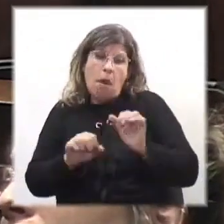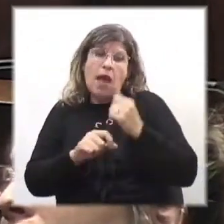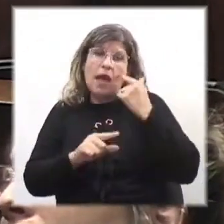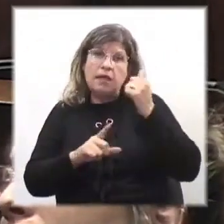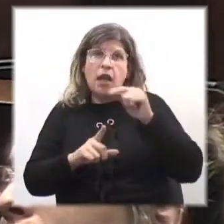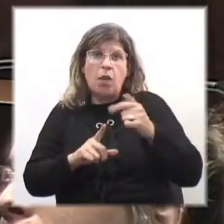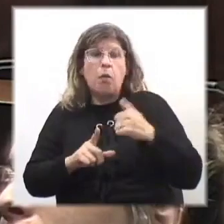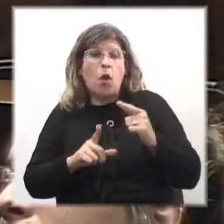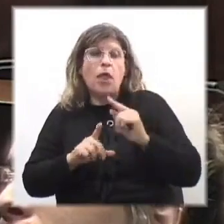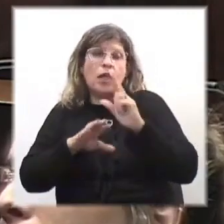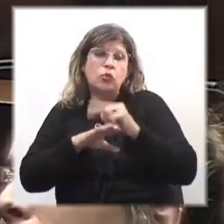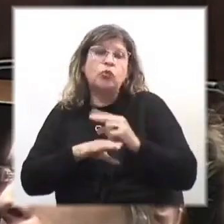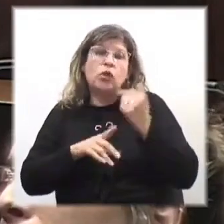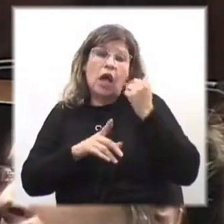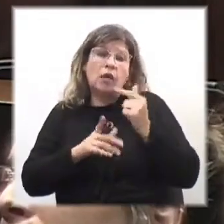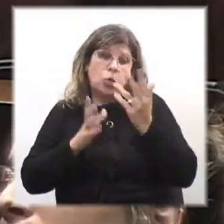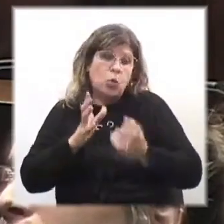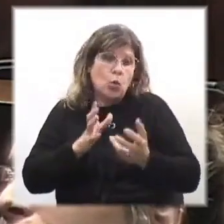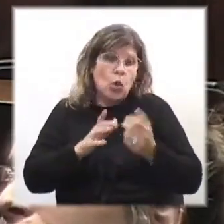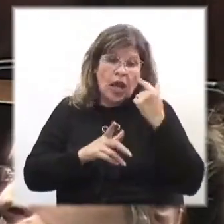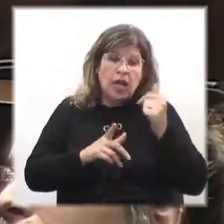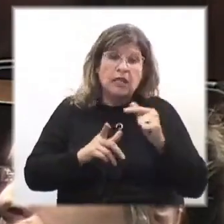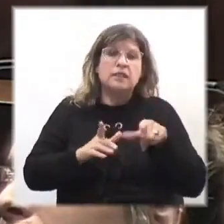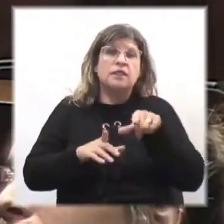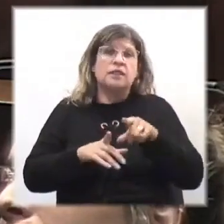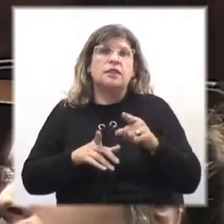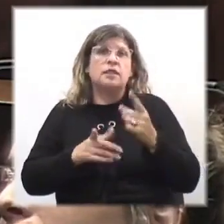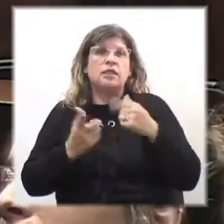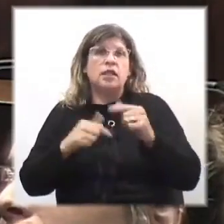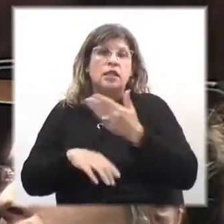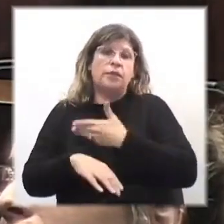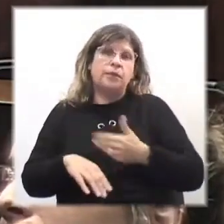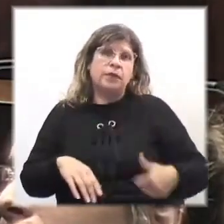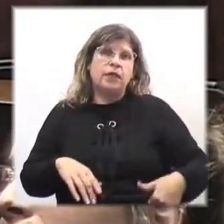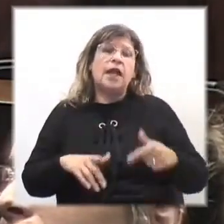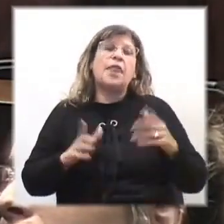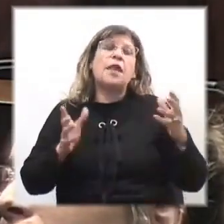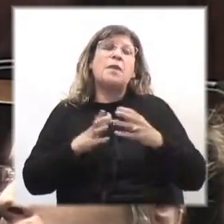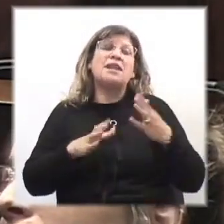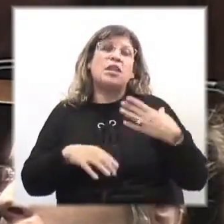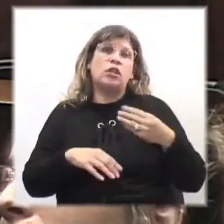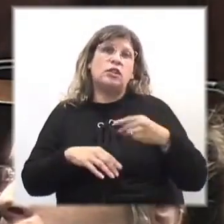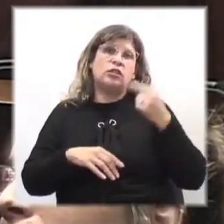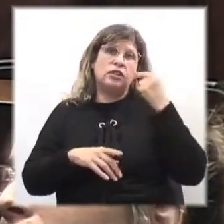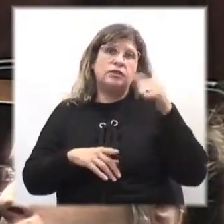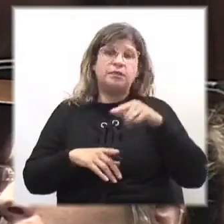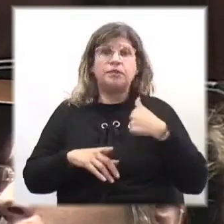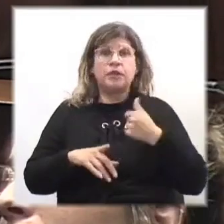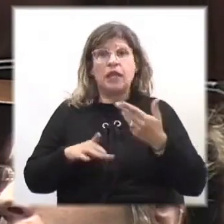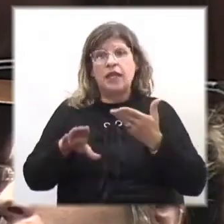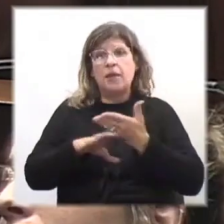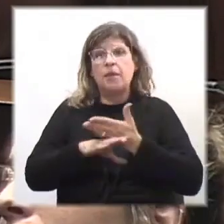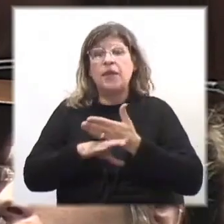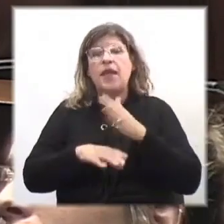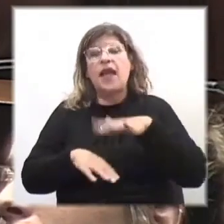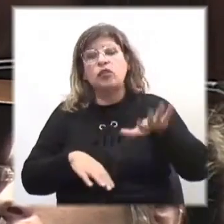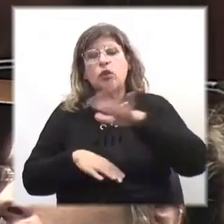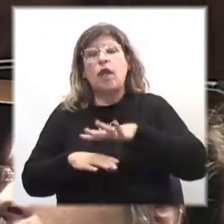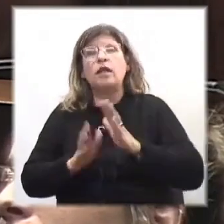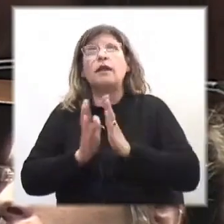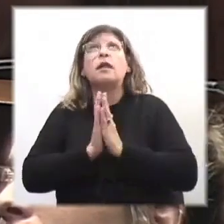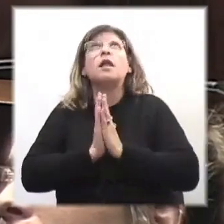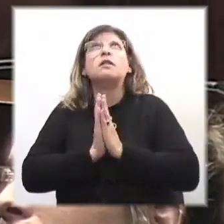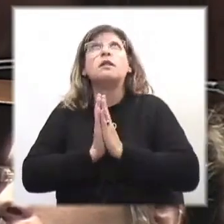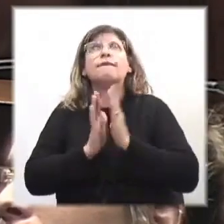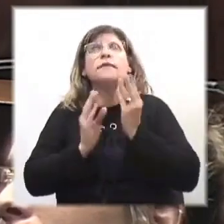optimizar el agua de un embalse Mientras tanto el presidente del honorable directorio del partido Nacional le pide a la ciudadanía que rece para